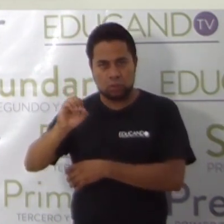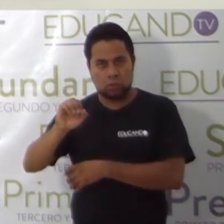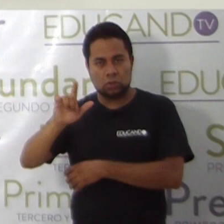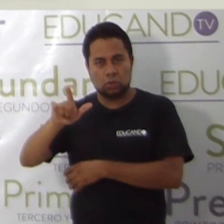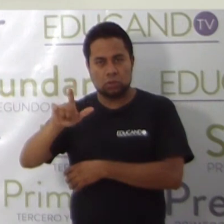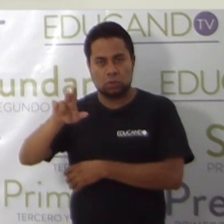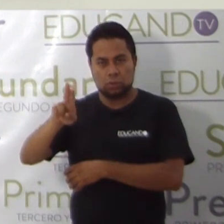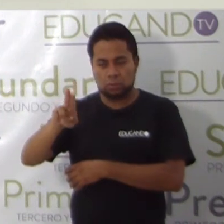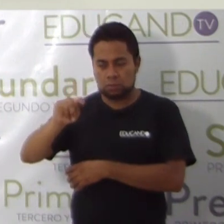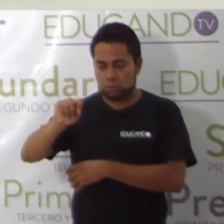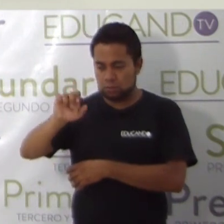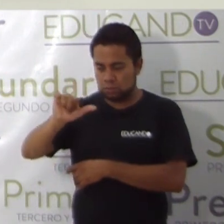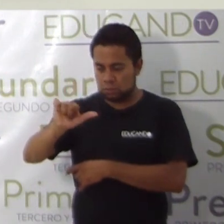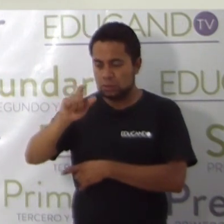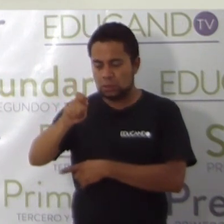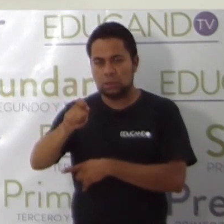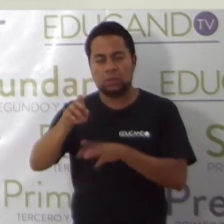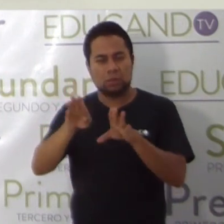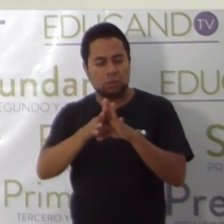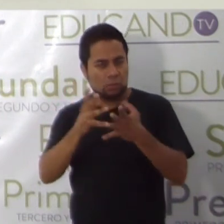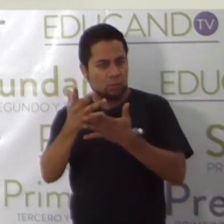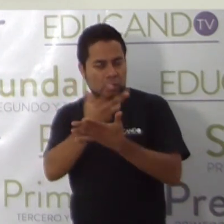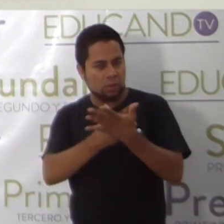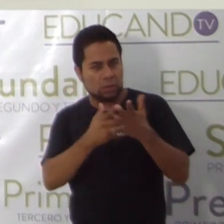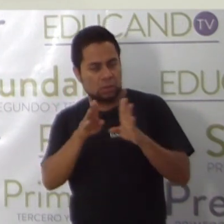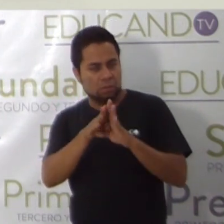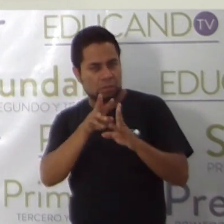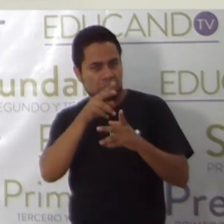absoluta? Aquí,